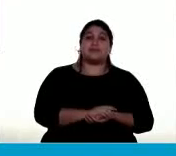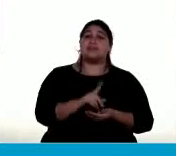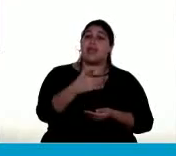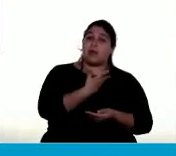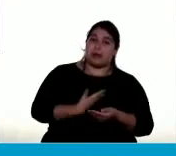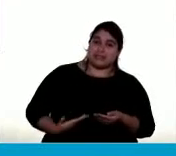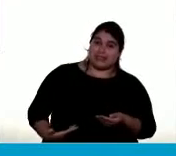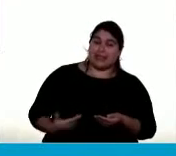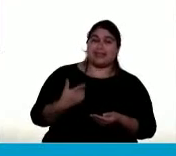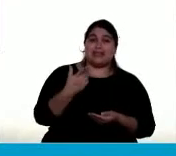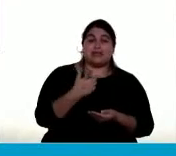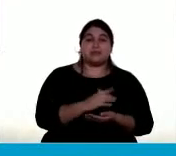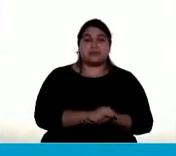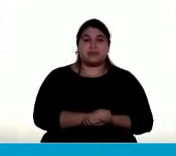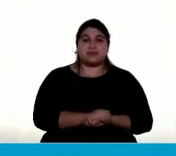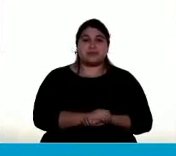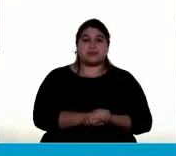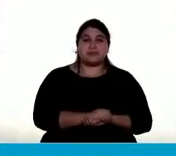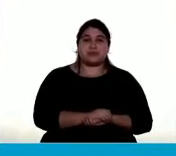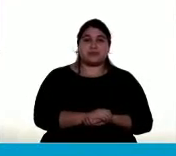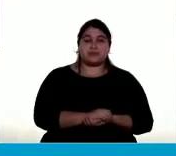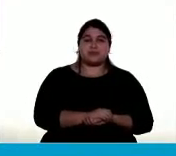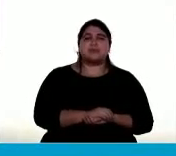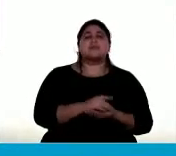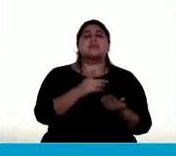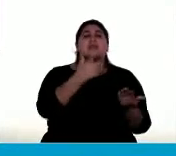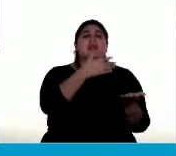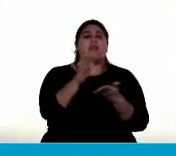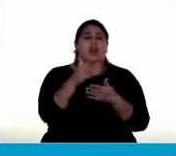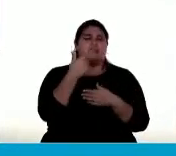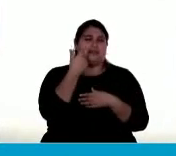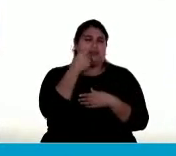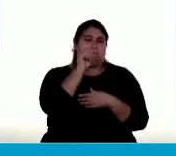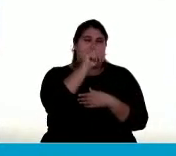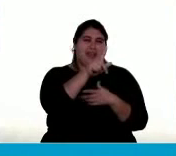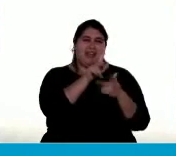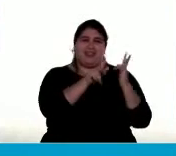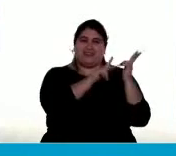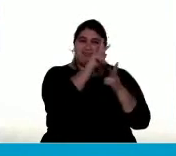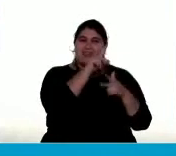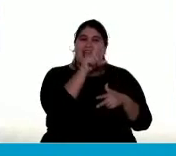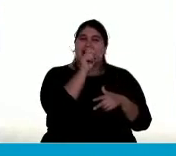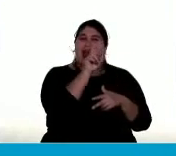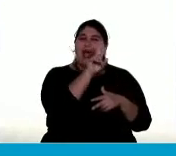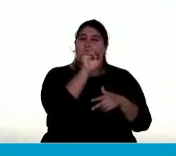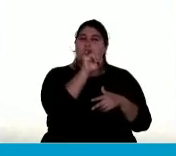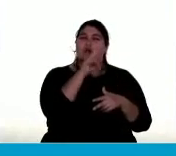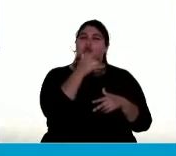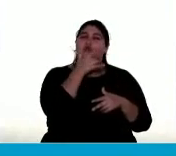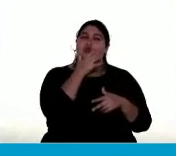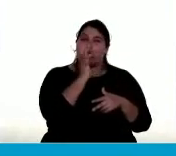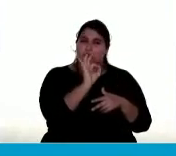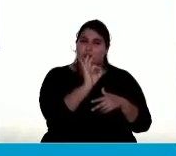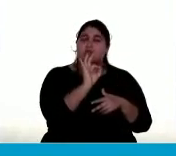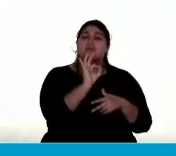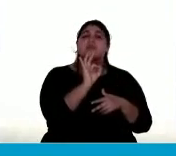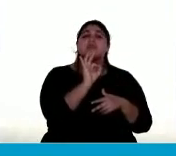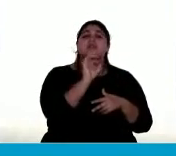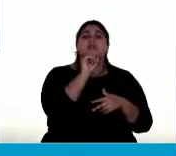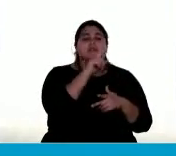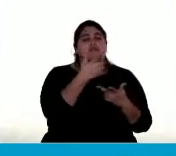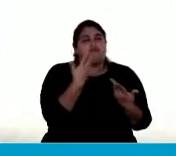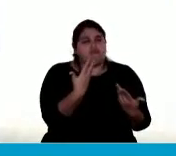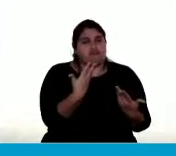Presidente, a diferencia del diputado Caruso, por supuesto